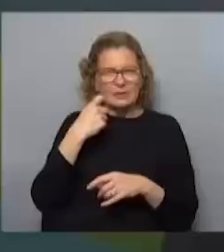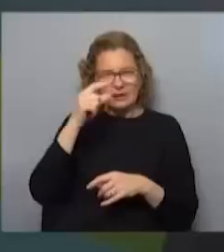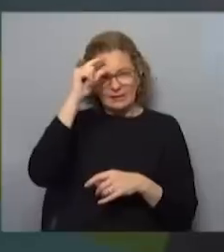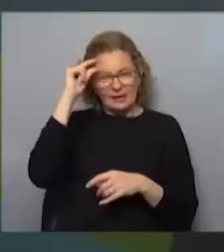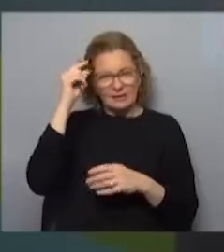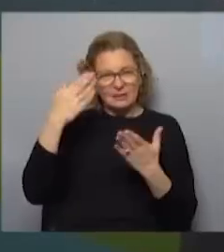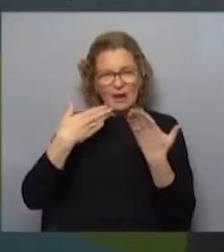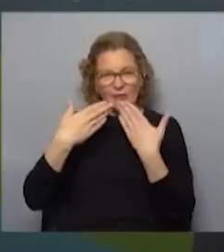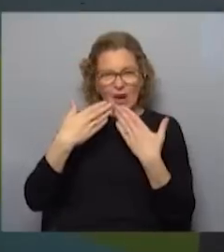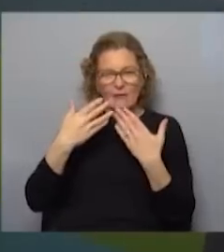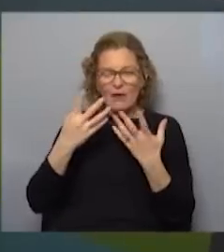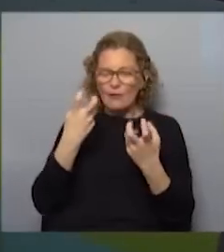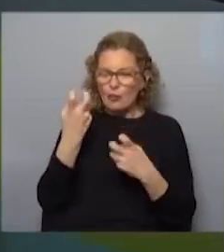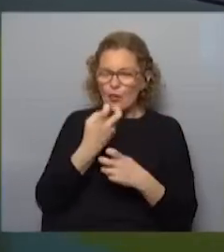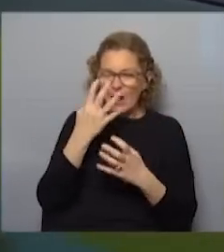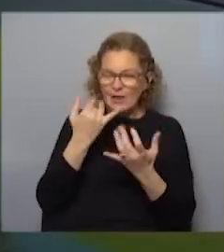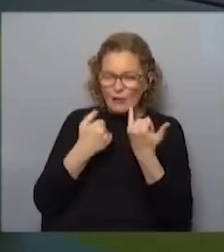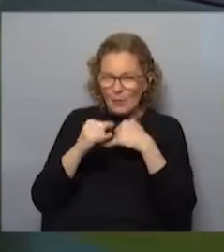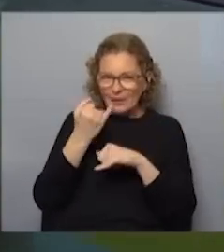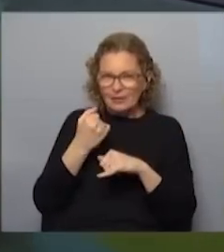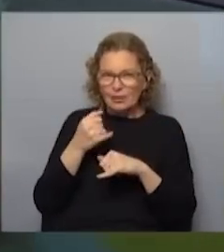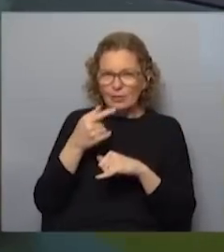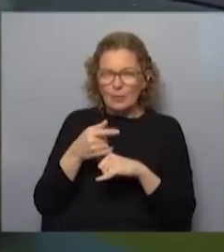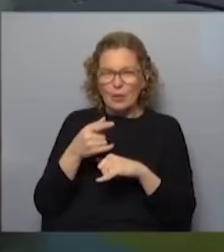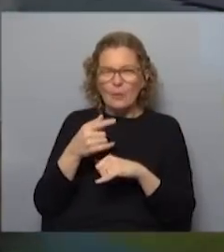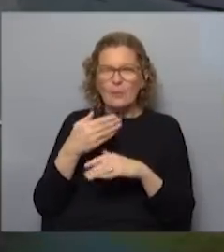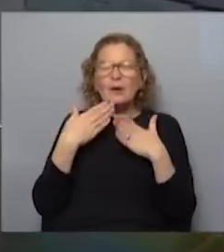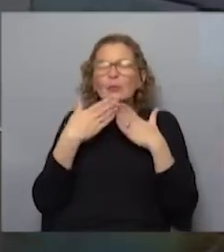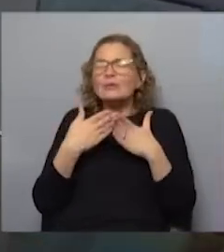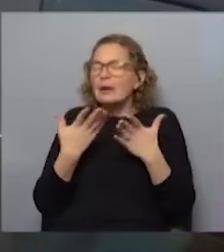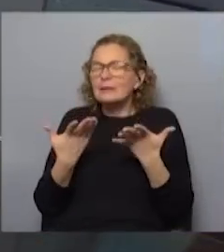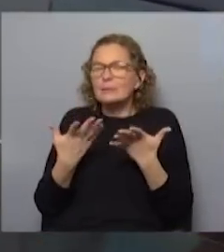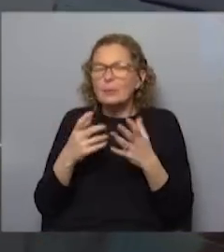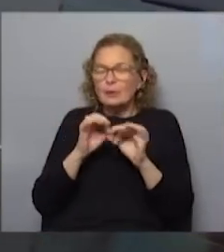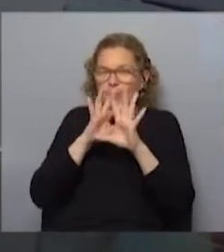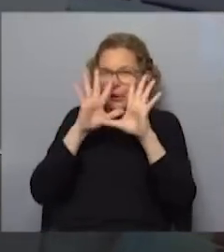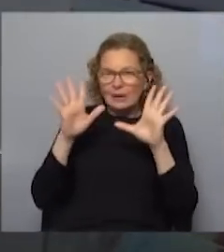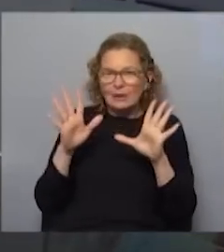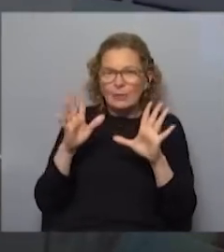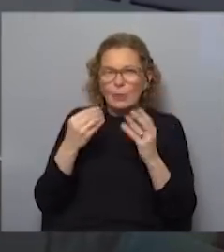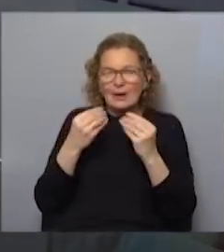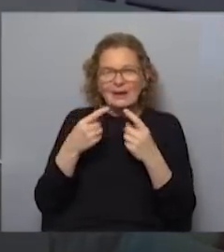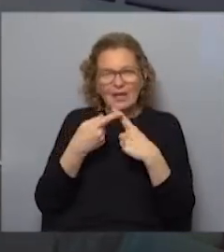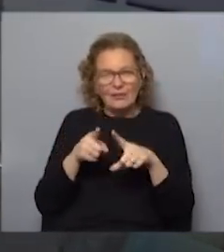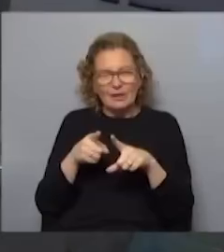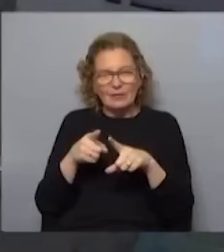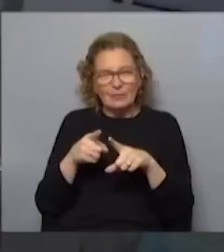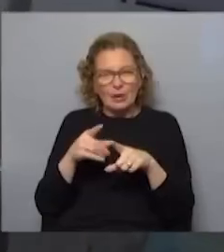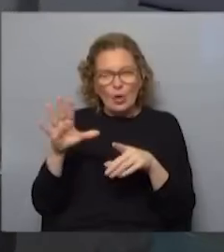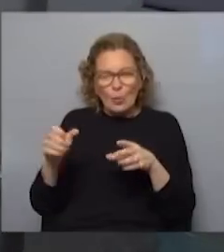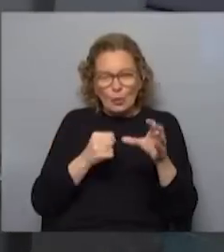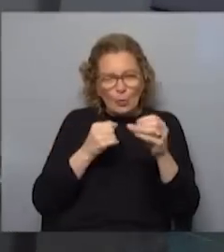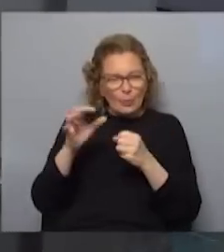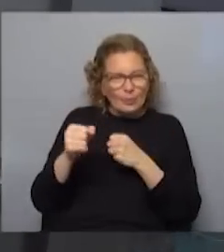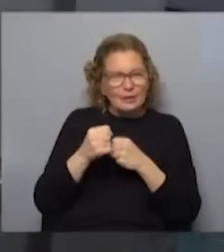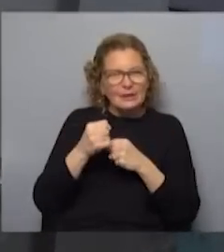hablaban de recopilar información no quizás sea una obviedad preguntarlo pero para que las cosas queden claras Cuál es la diferencia entre recopilar